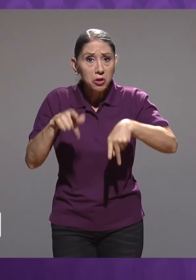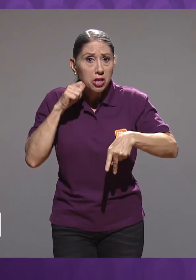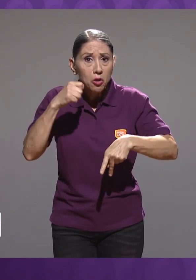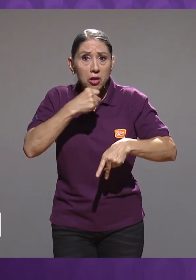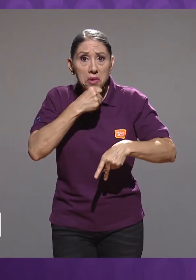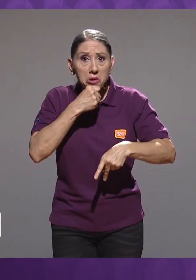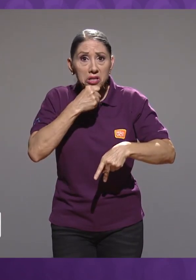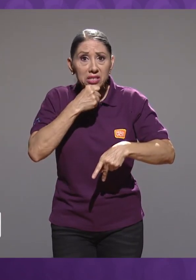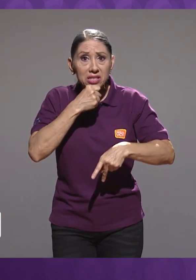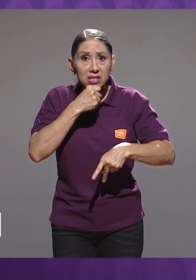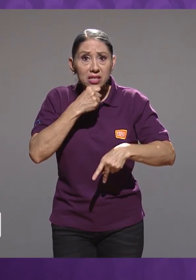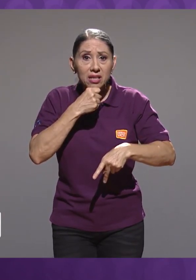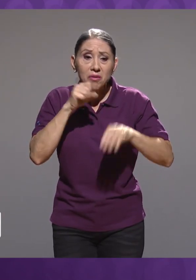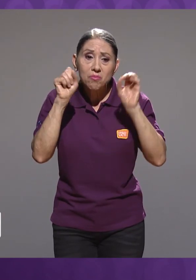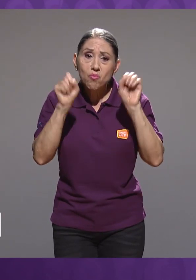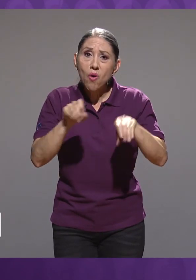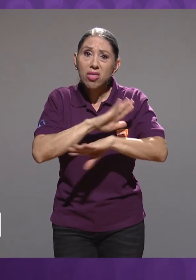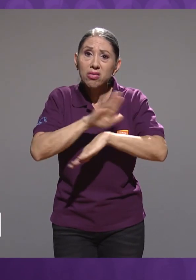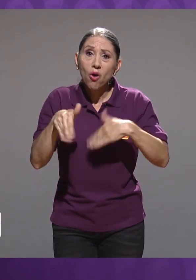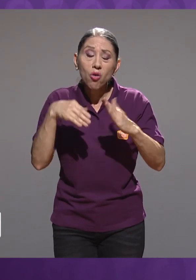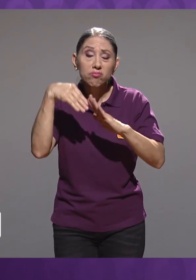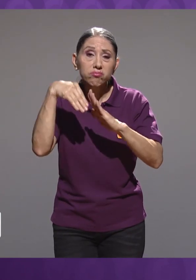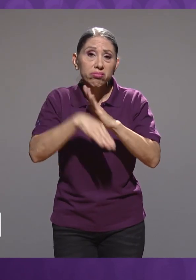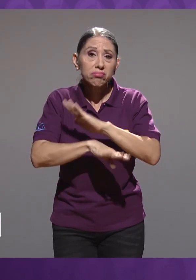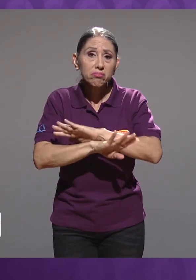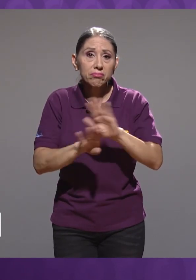adultas mayores se nos puede venir abajo.